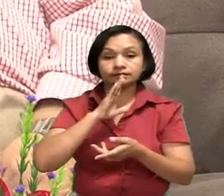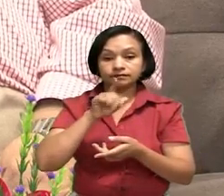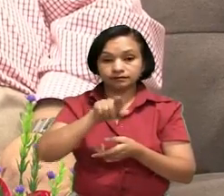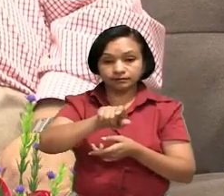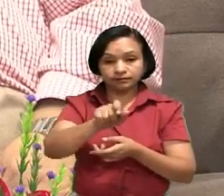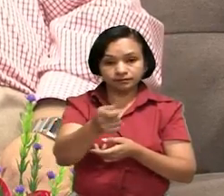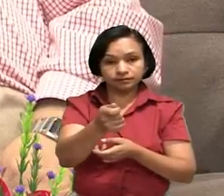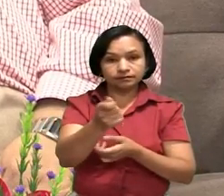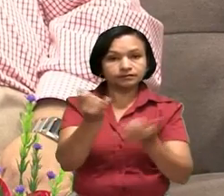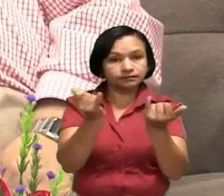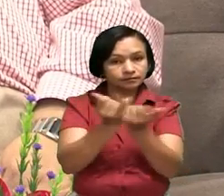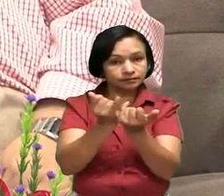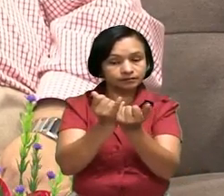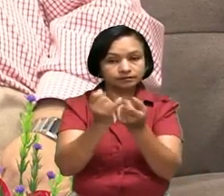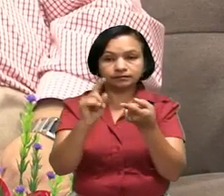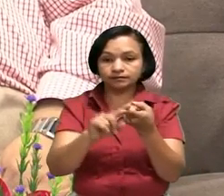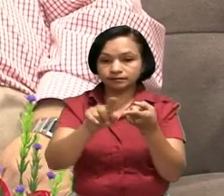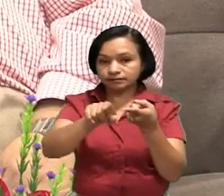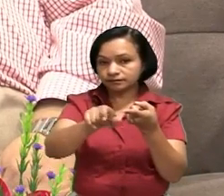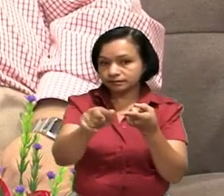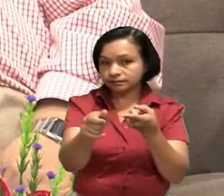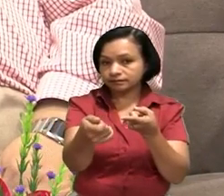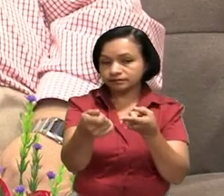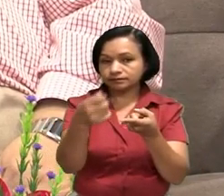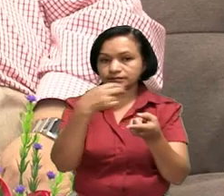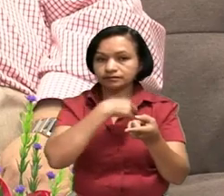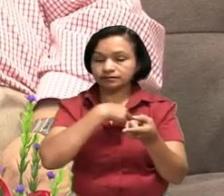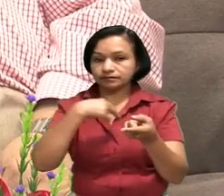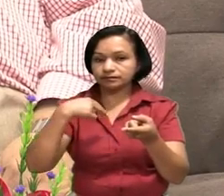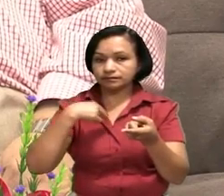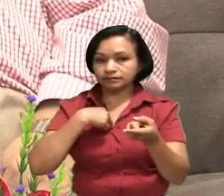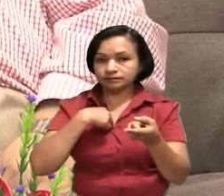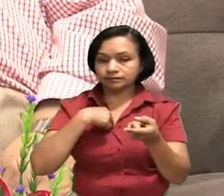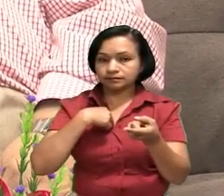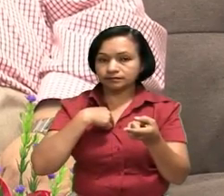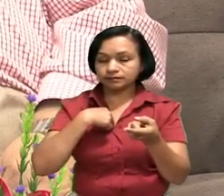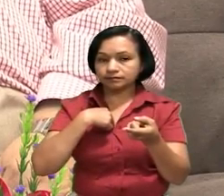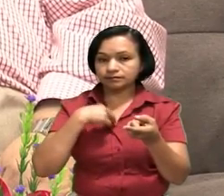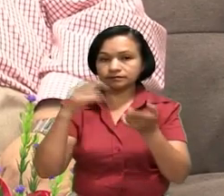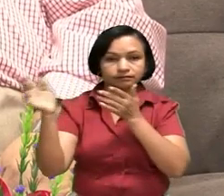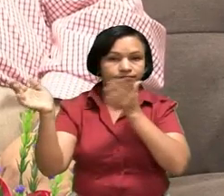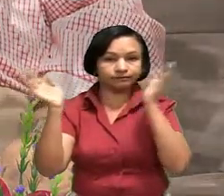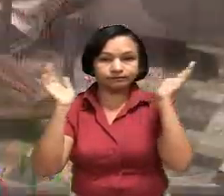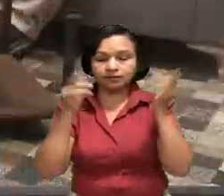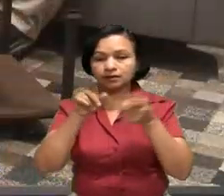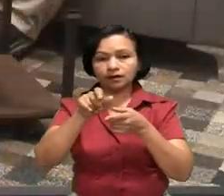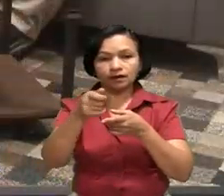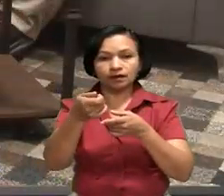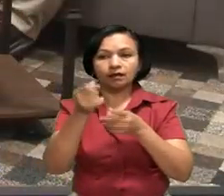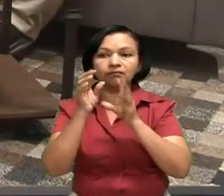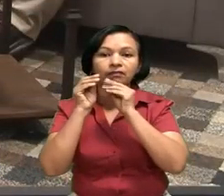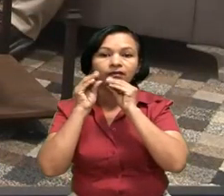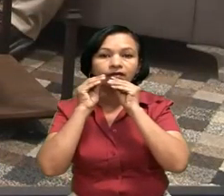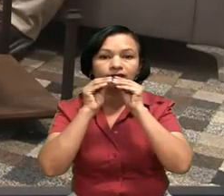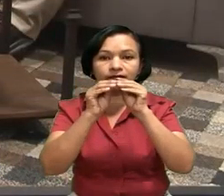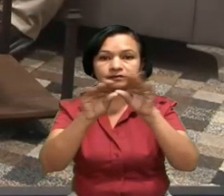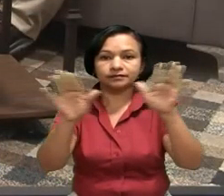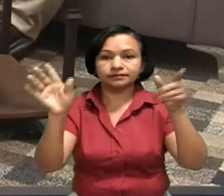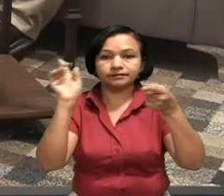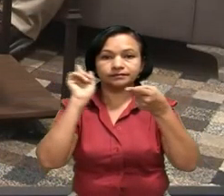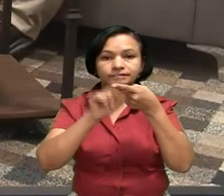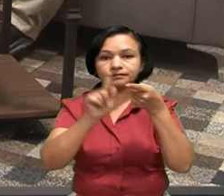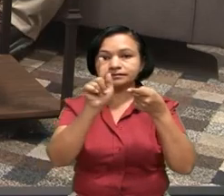y hablo de la radio que se ha convertido en un mercado de chismes hablo de